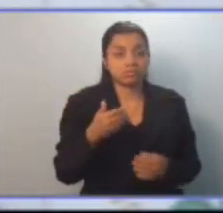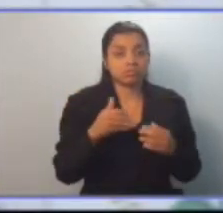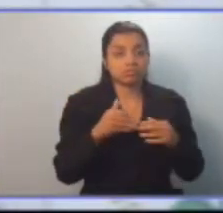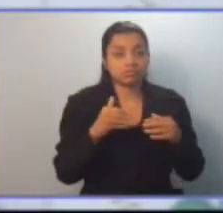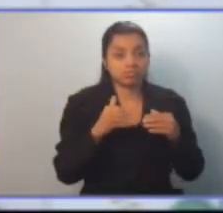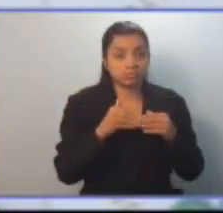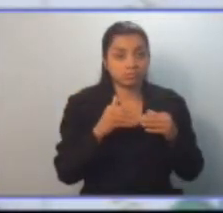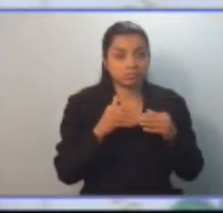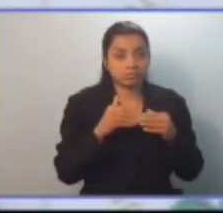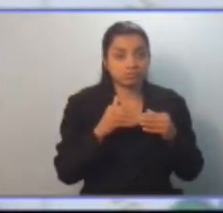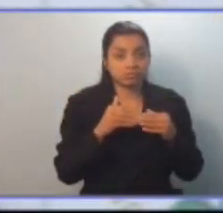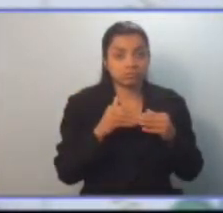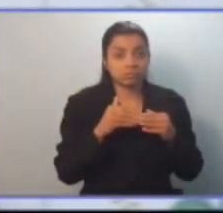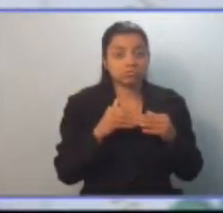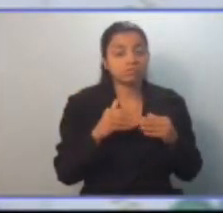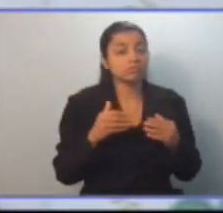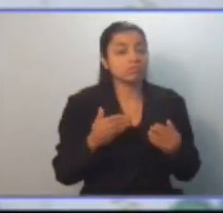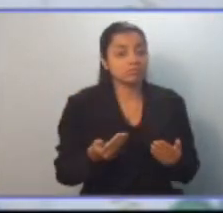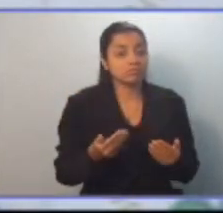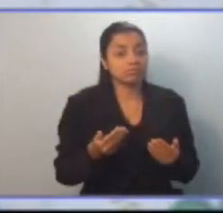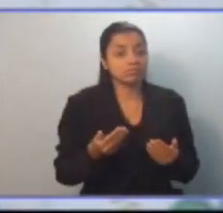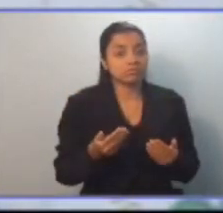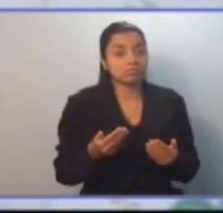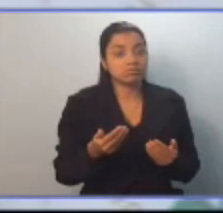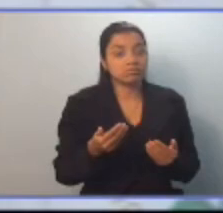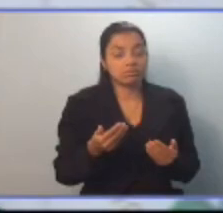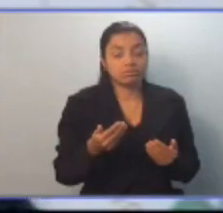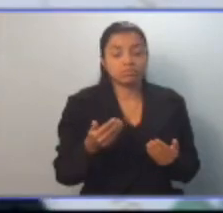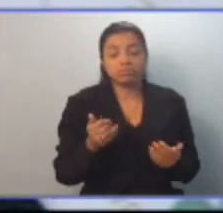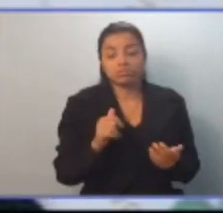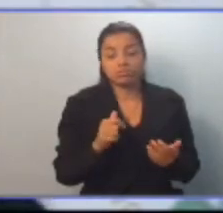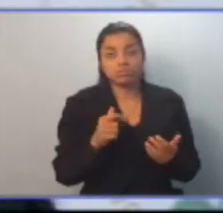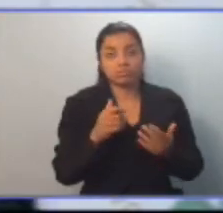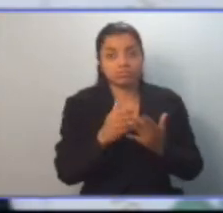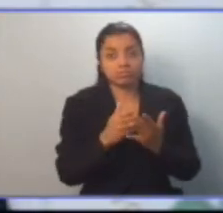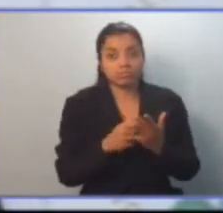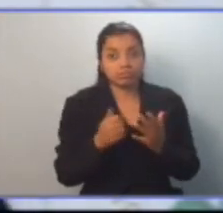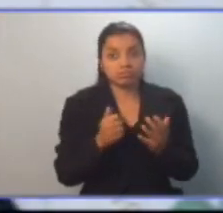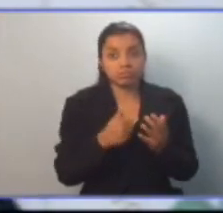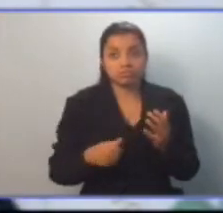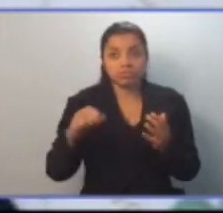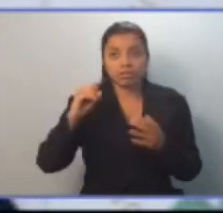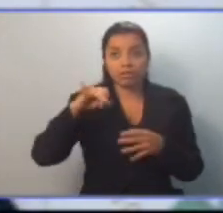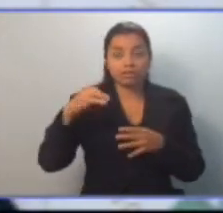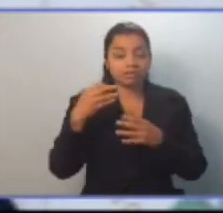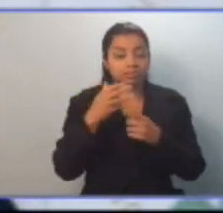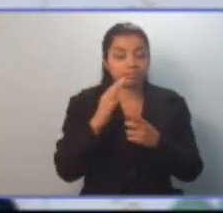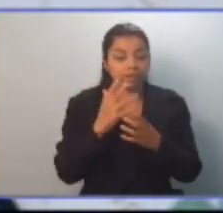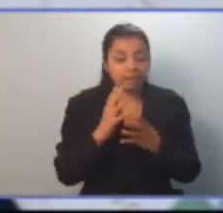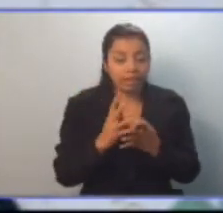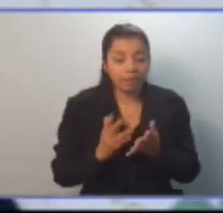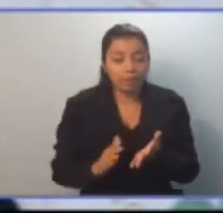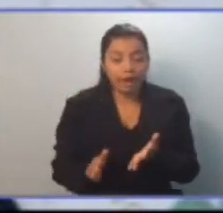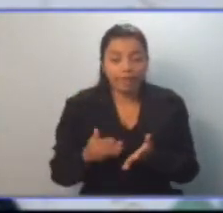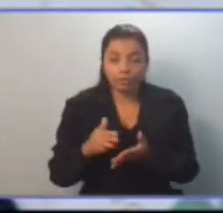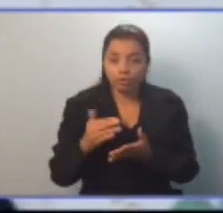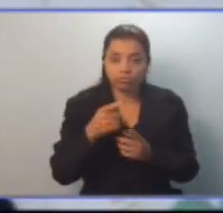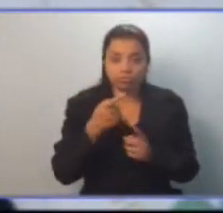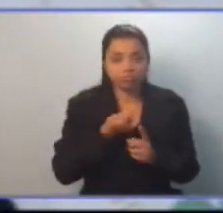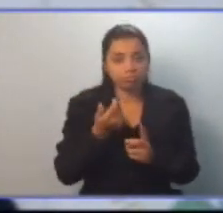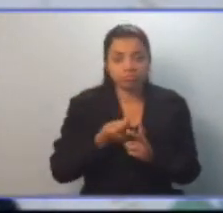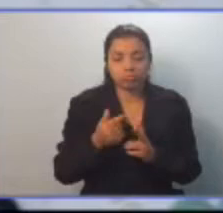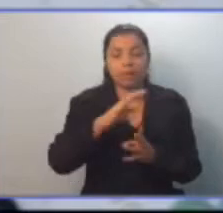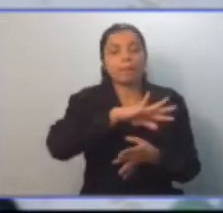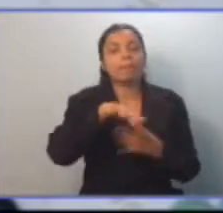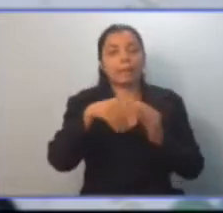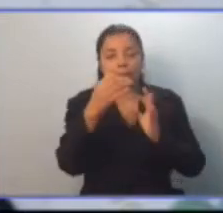depurando cuando así lo amerite. En ese sentido, considero que el órgano judicial también necesita